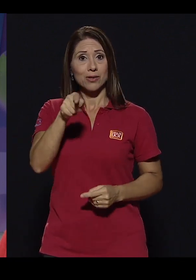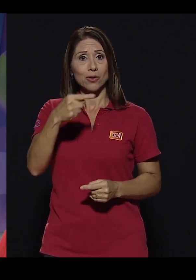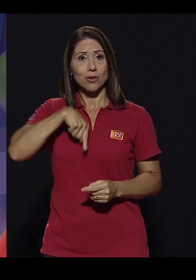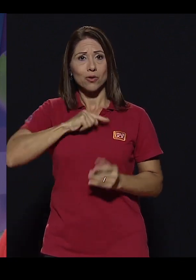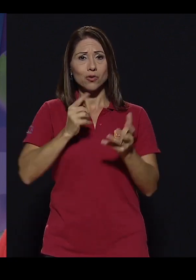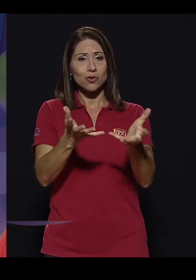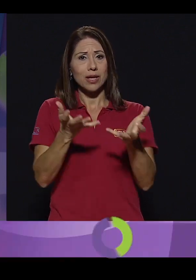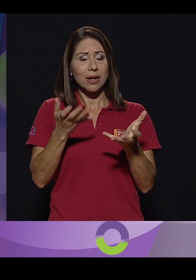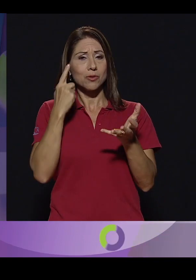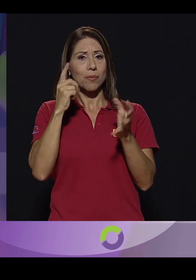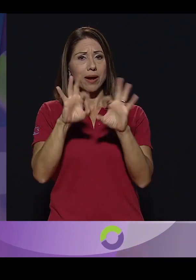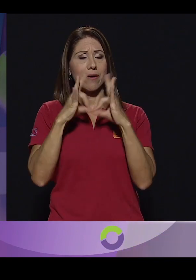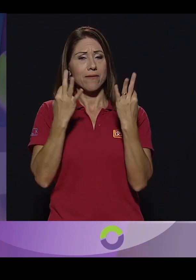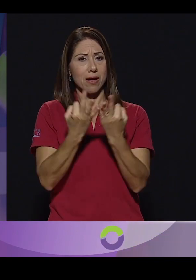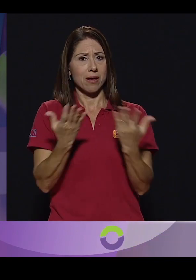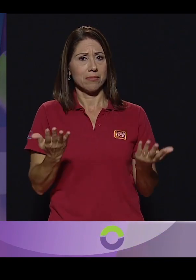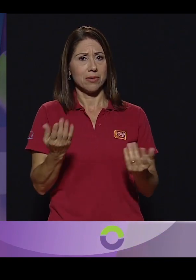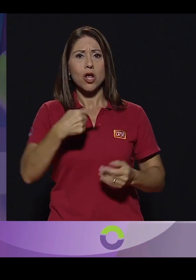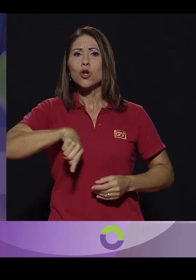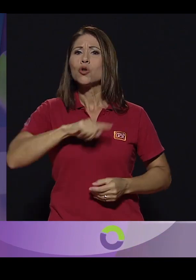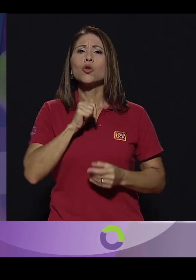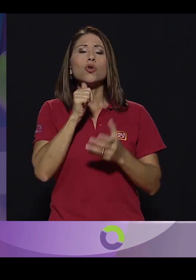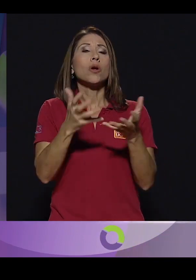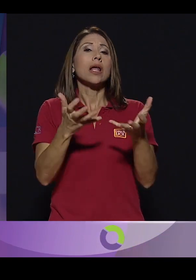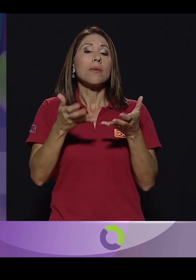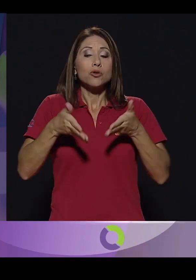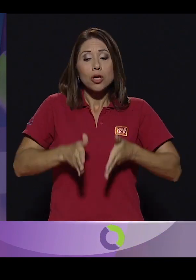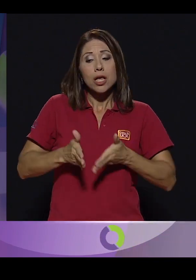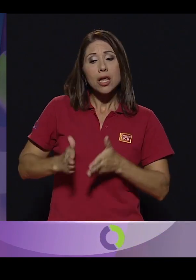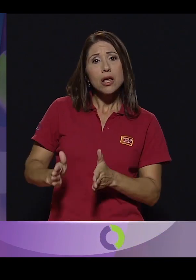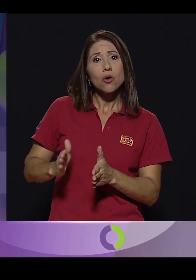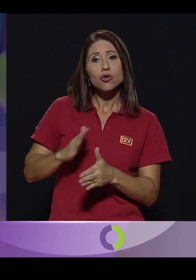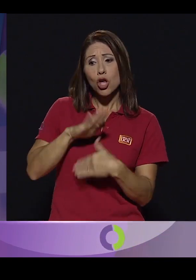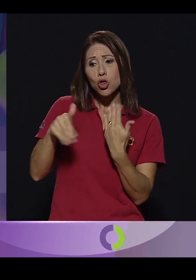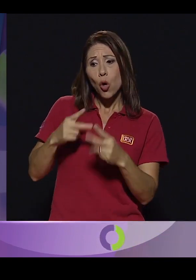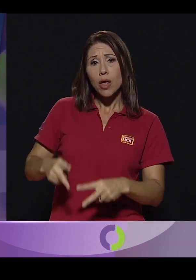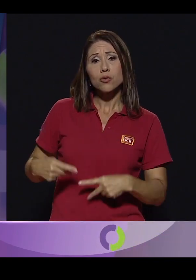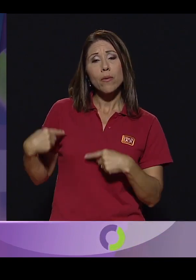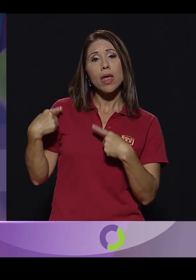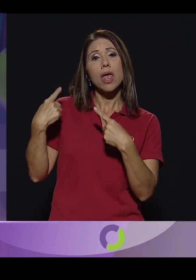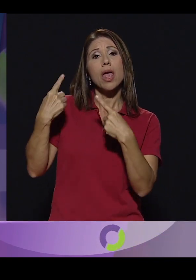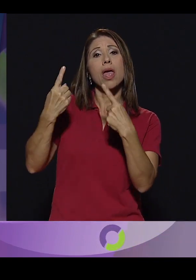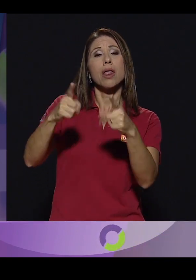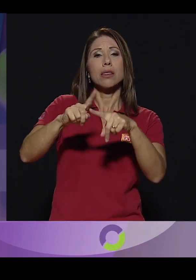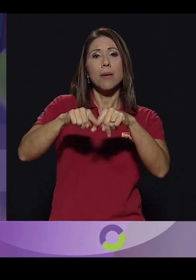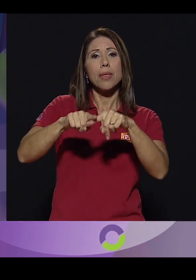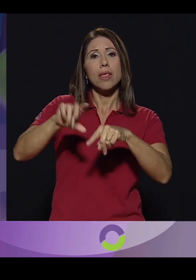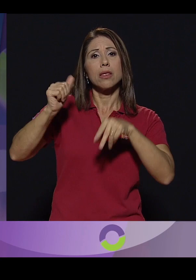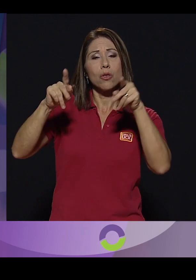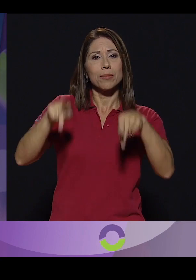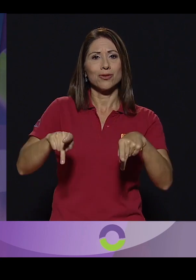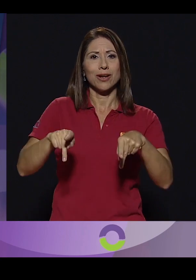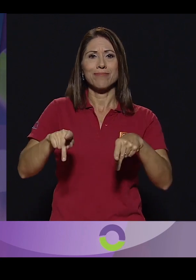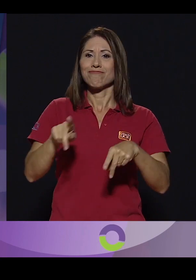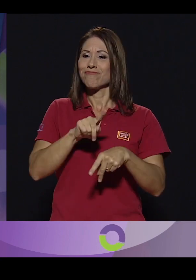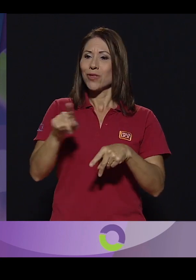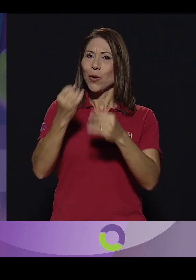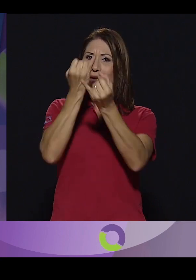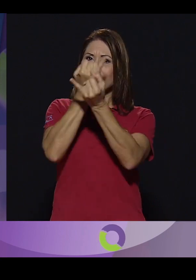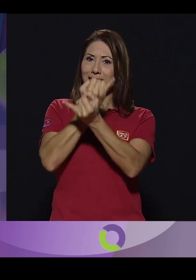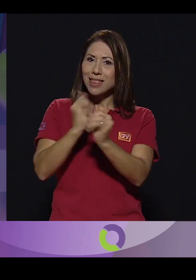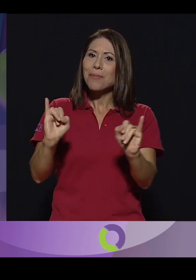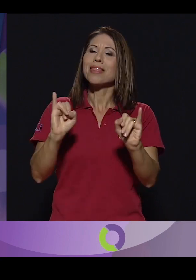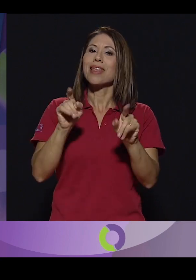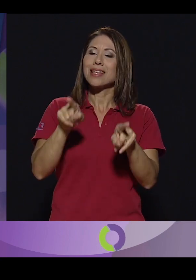queremos para las familias verdad no queremos tener hijos que toda la vida van a ser completamente dependientes de la independencia